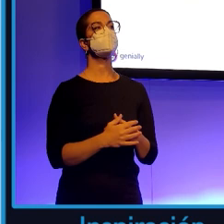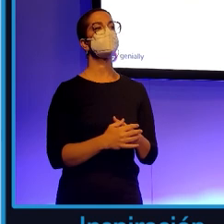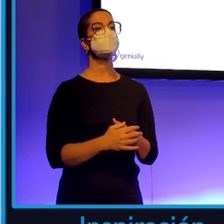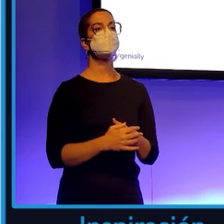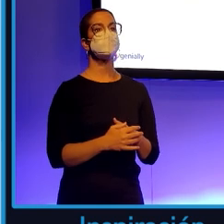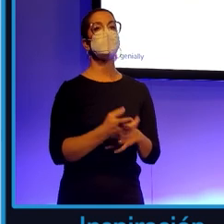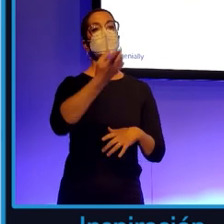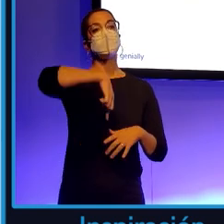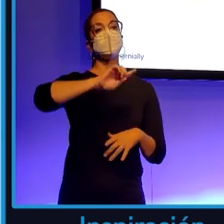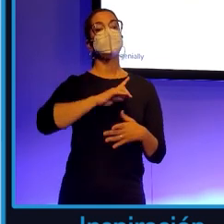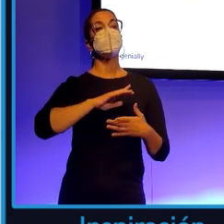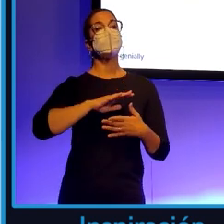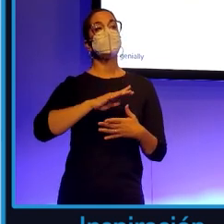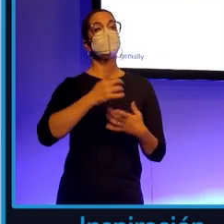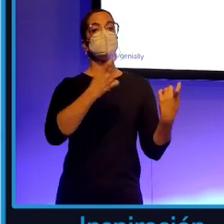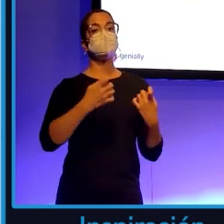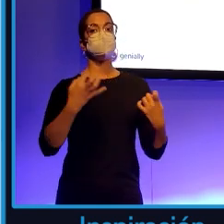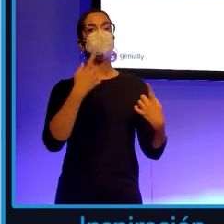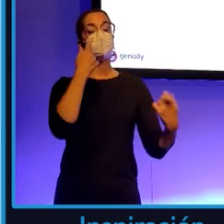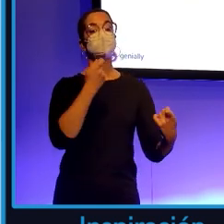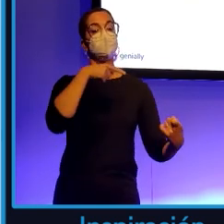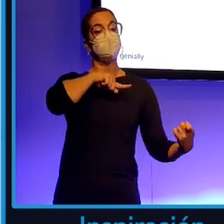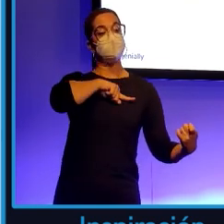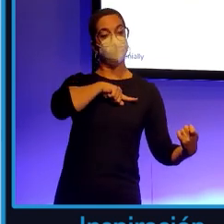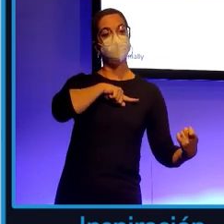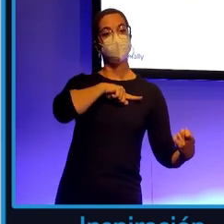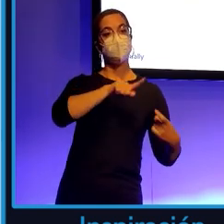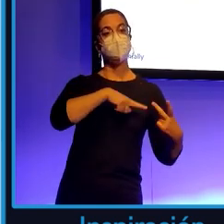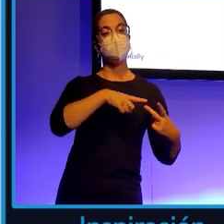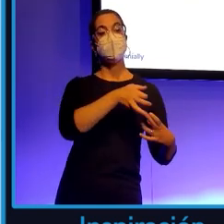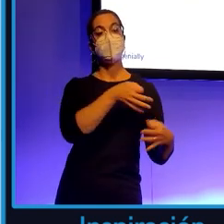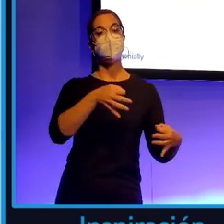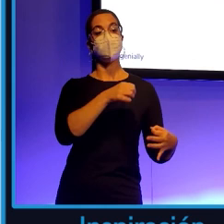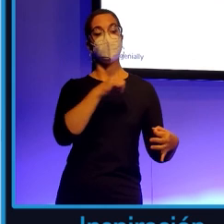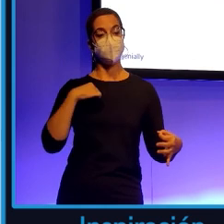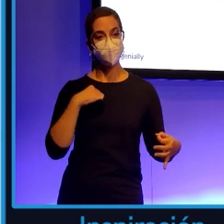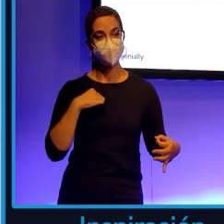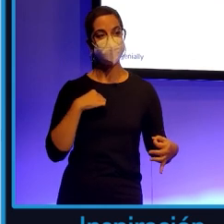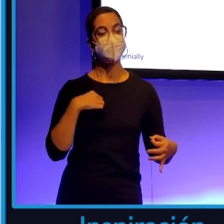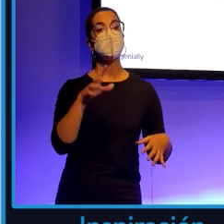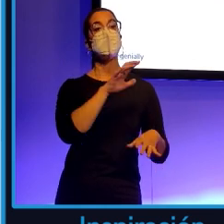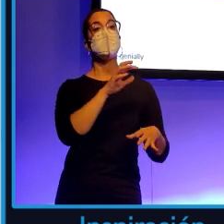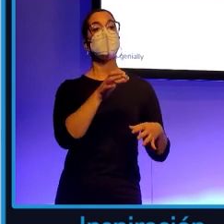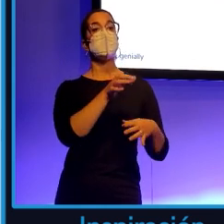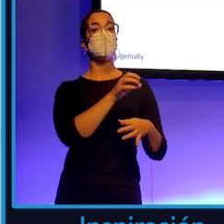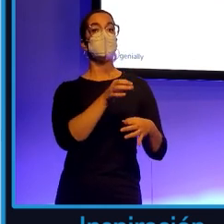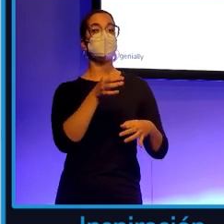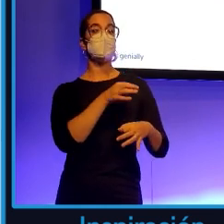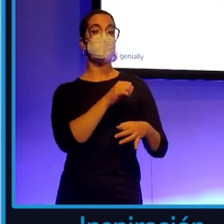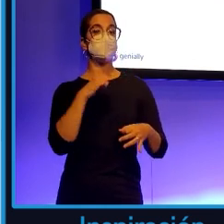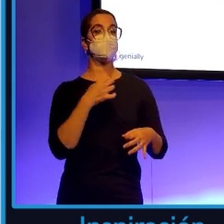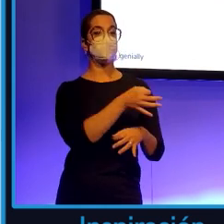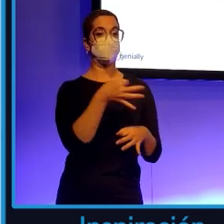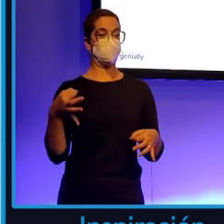habilidades que estamos para el futuro y comienza con el control emocional trabajando la autoeficacia la auto eficiencia la percepción visual de lo que veo y cómo lo puedo llegar a gestionar